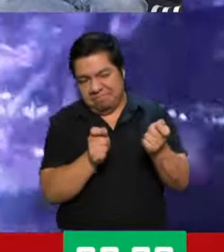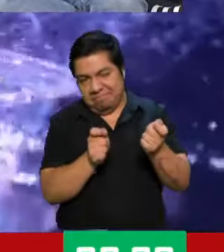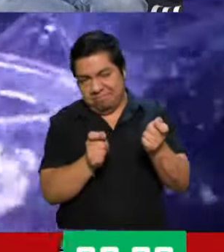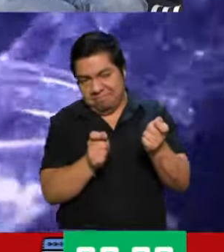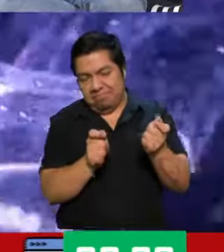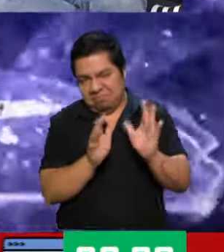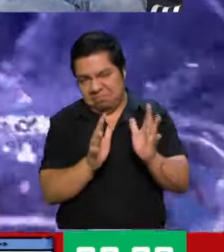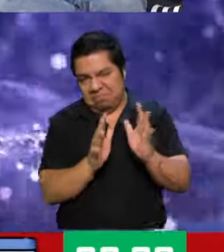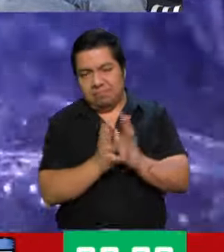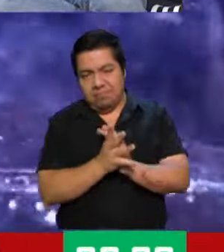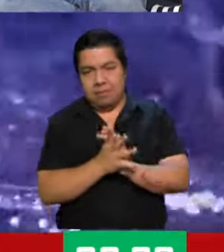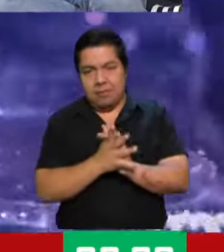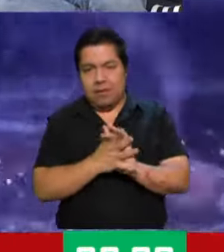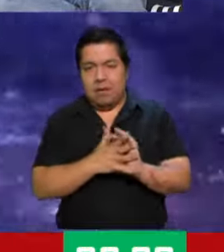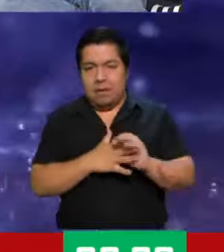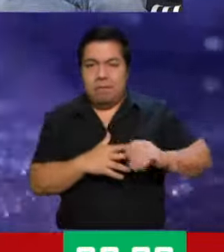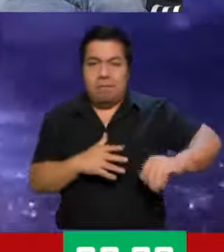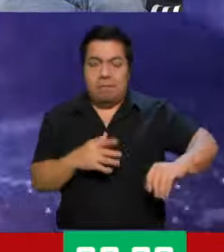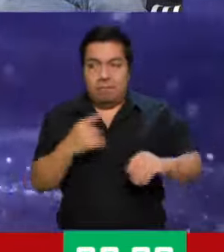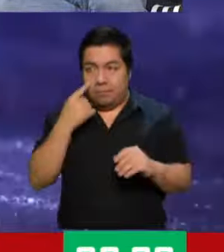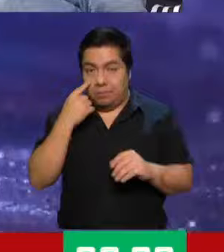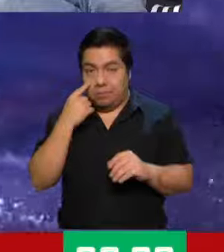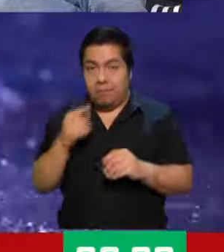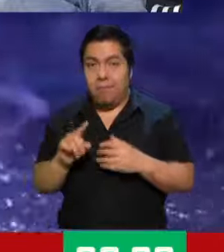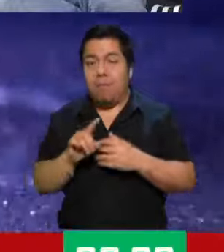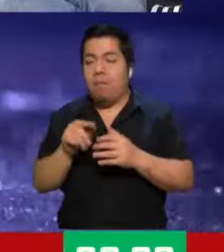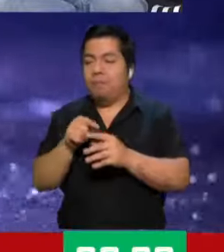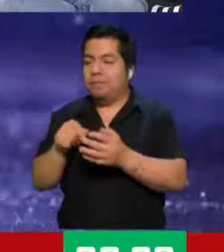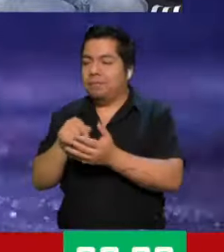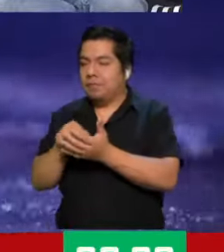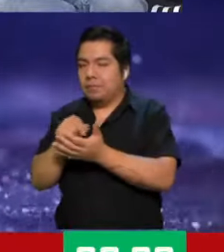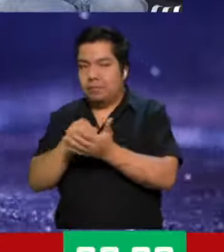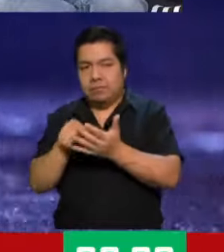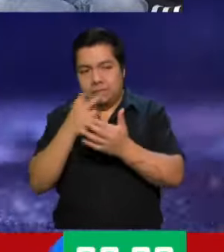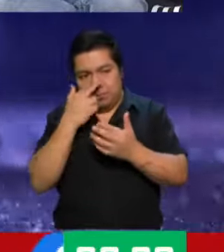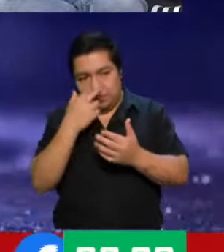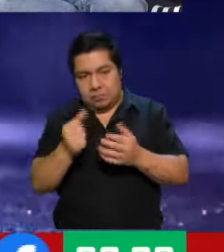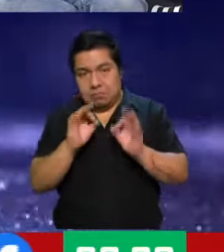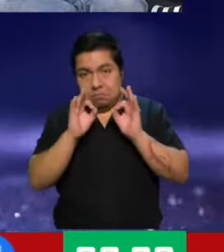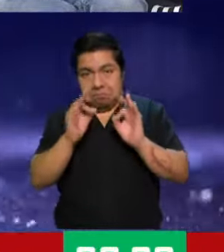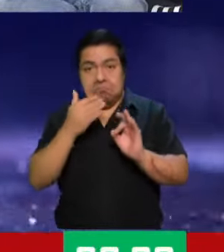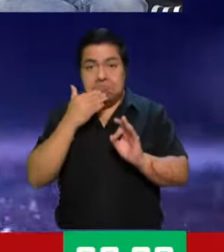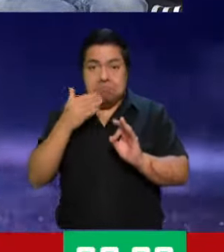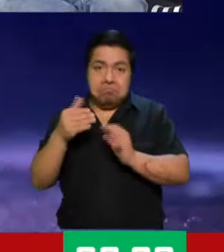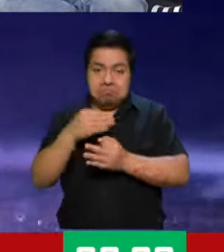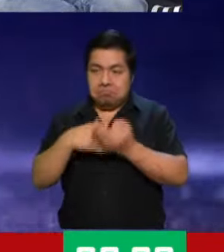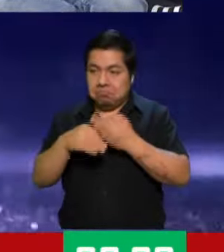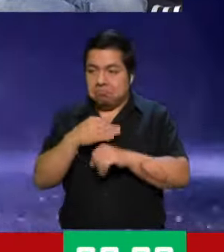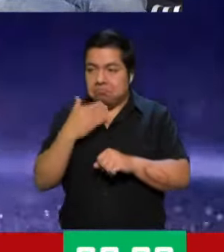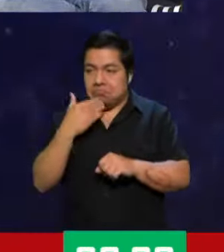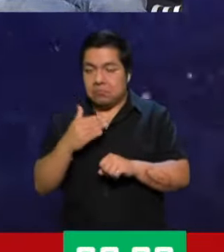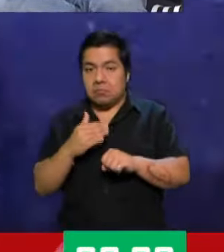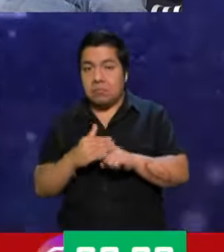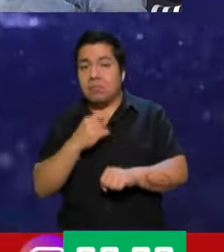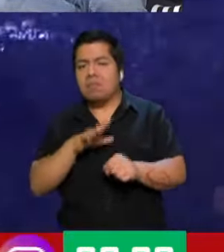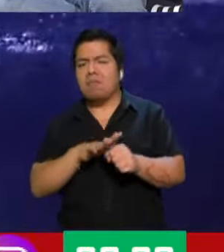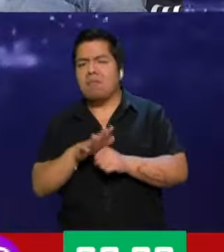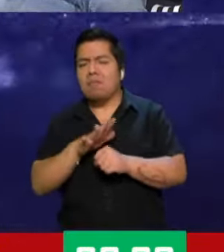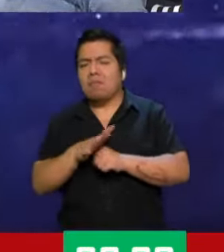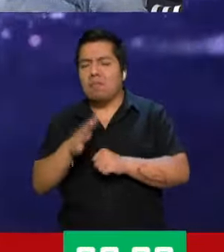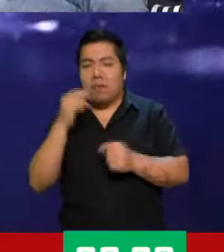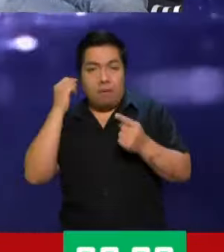magnánimo. Ok, ¿qué? Porque no soy así. Entonces, hay ciertas razones de por qué sería bueno que los mexicanos con las... A ver, ¿por qué sería bueno? Saber? A ver. Ok,